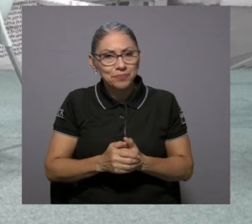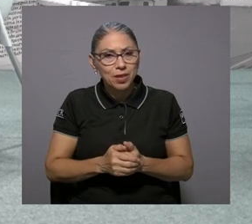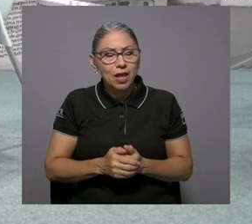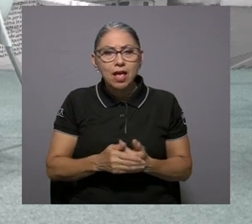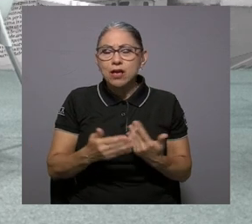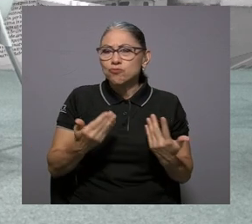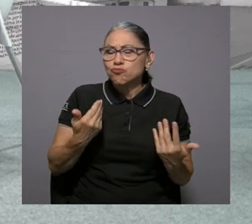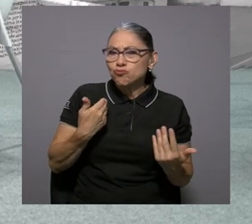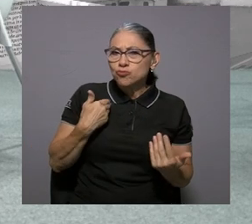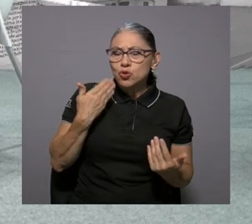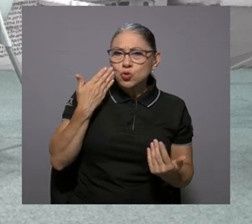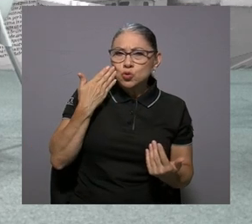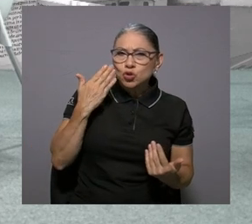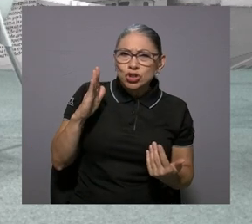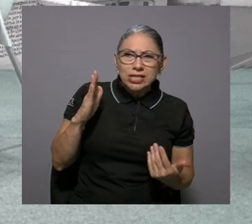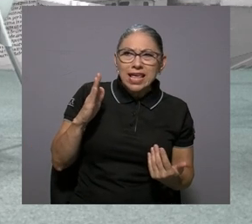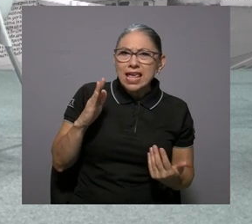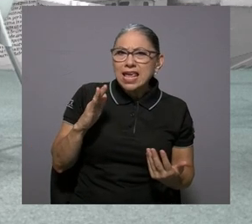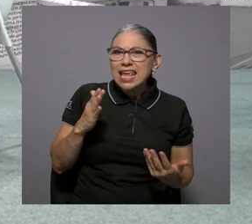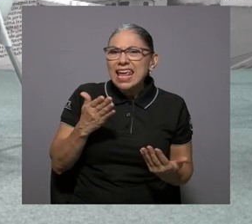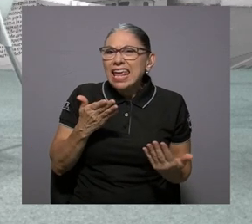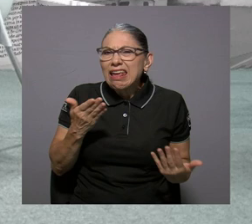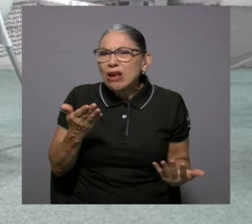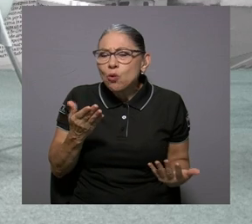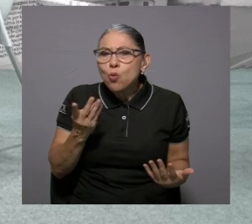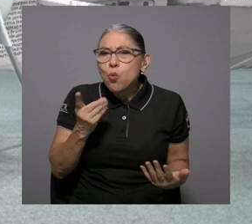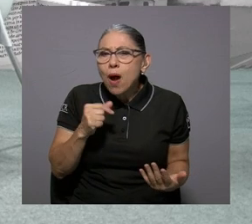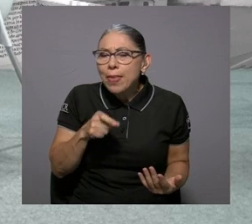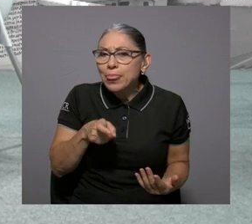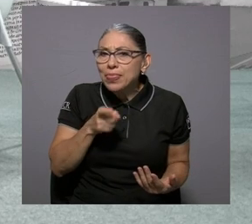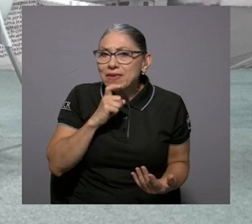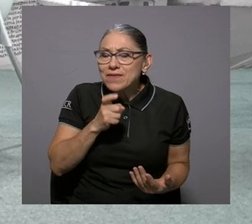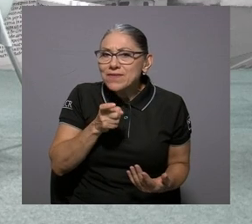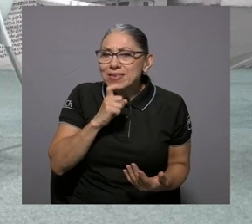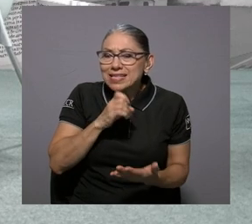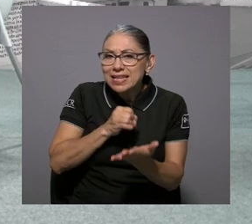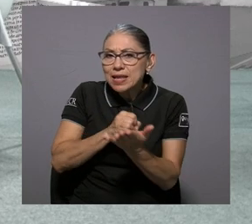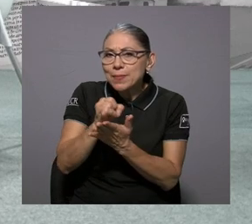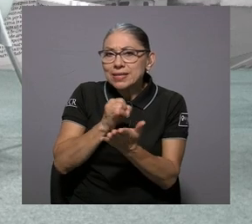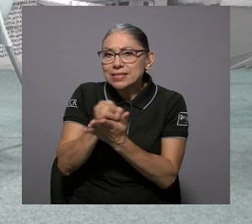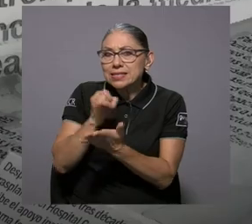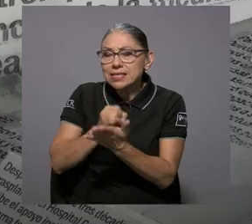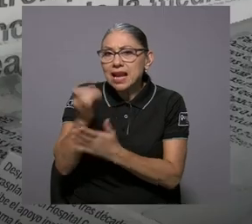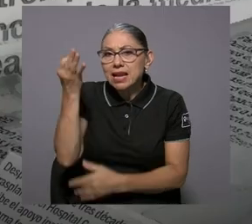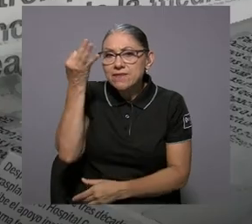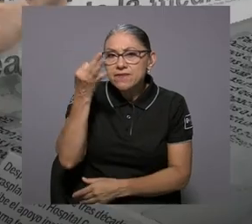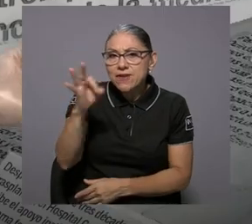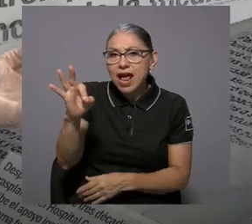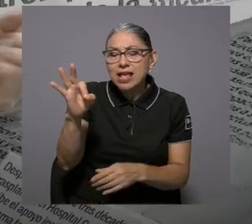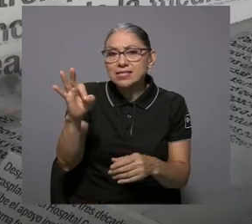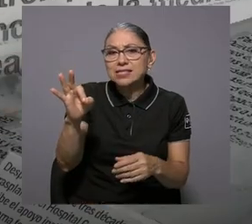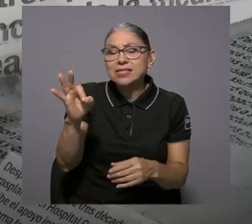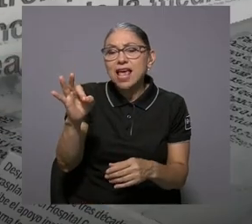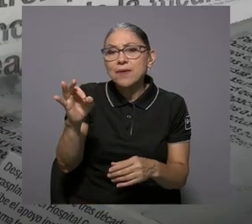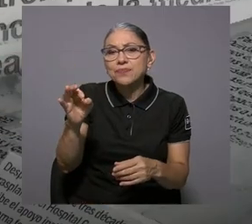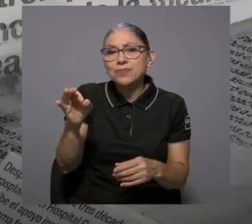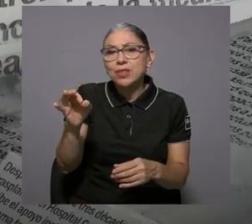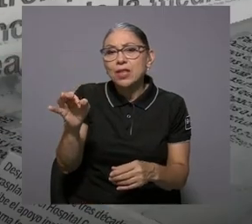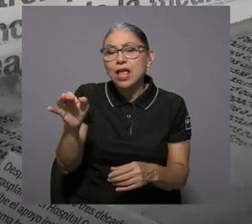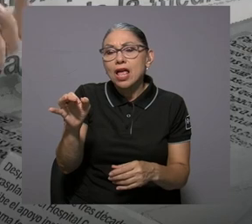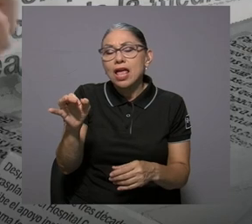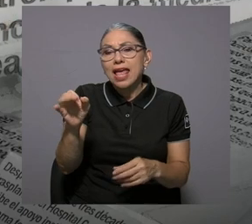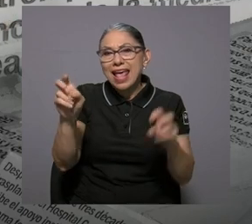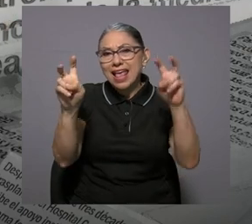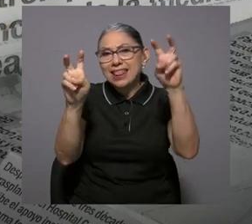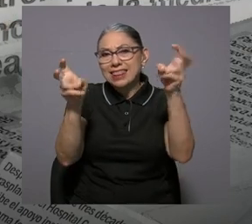sé cuán difícil es investigar en Francia el tema, como lo decía la señora